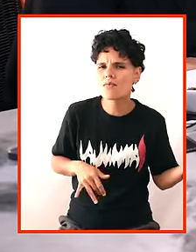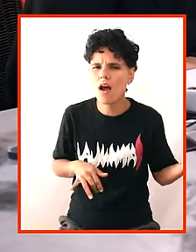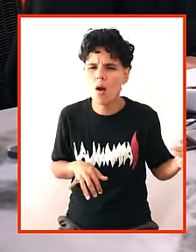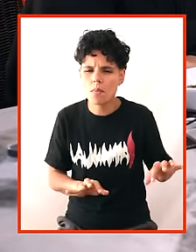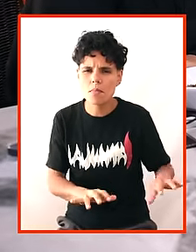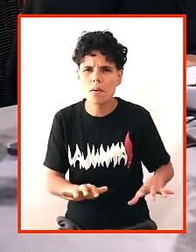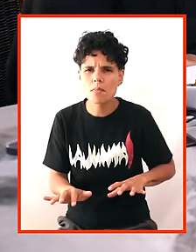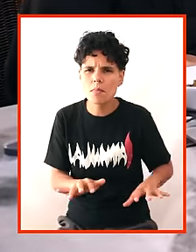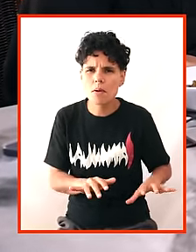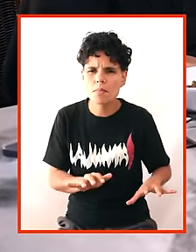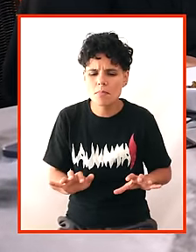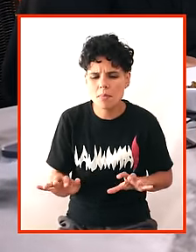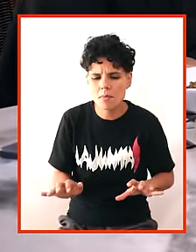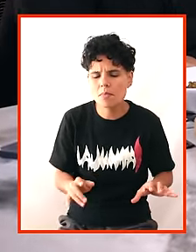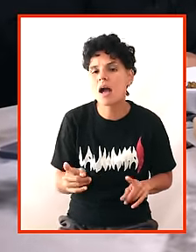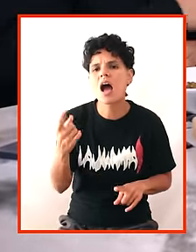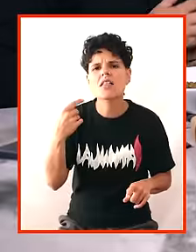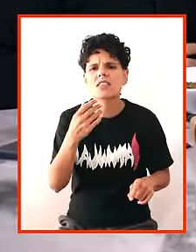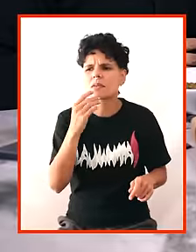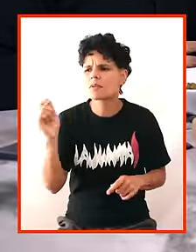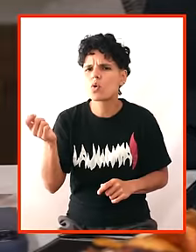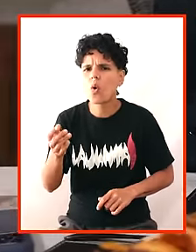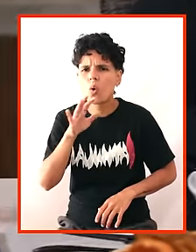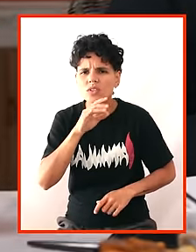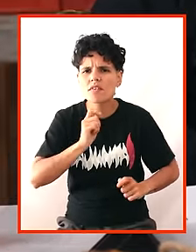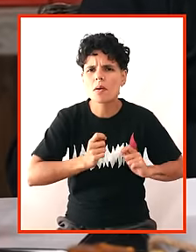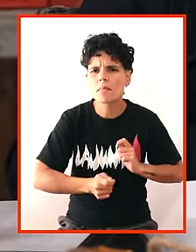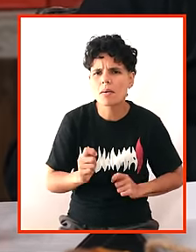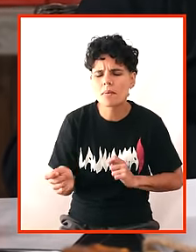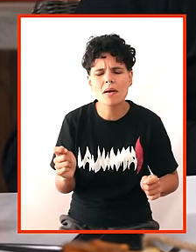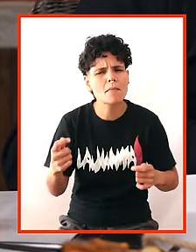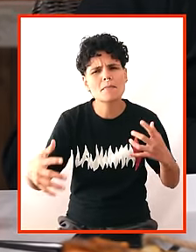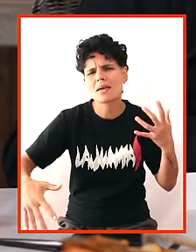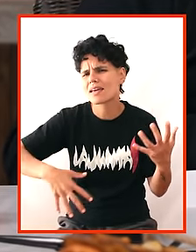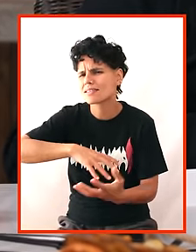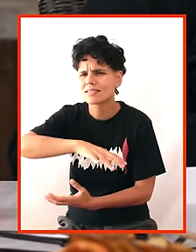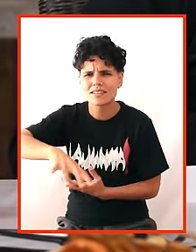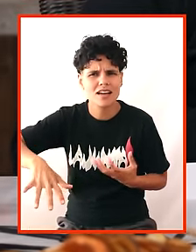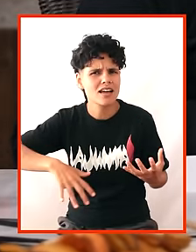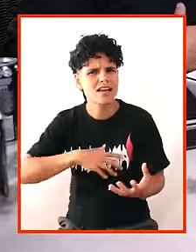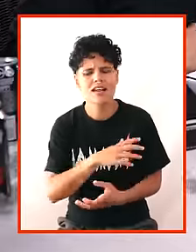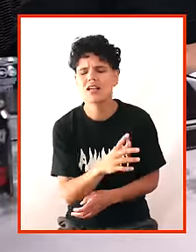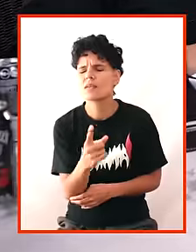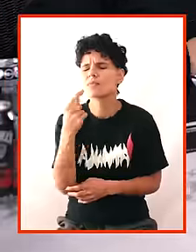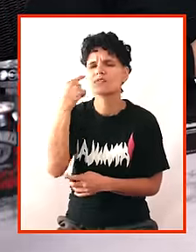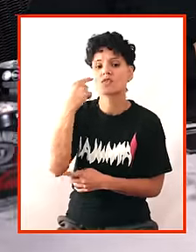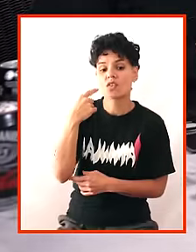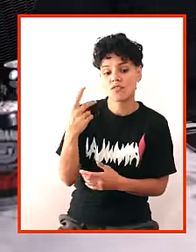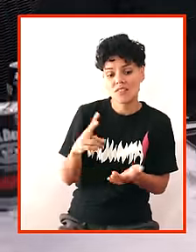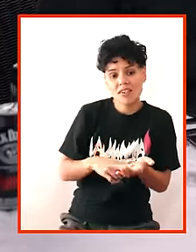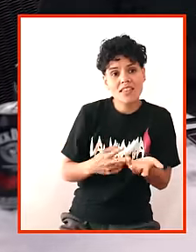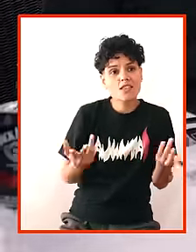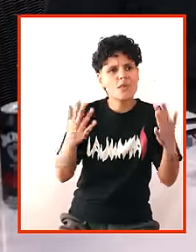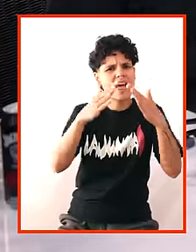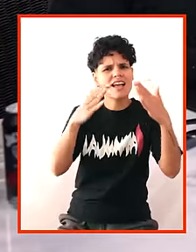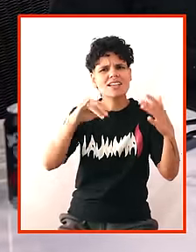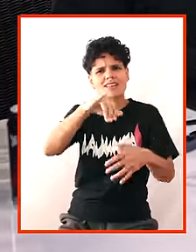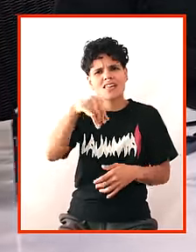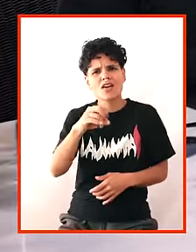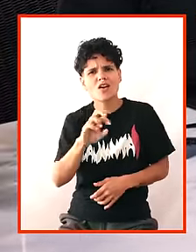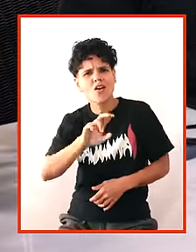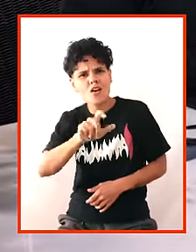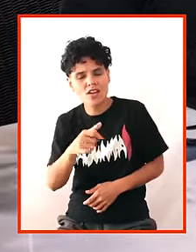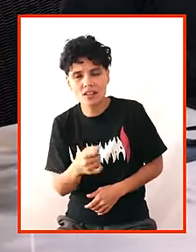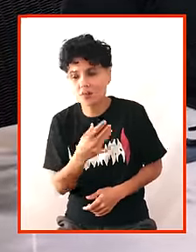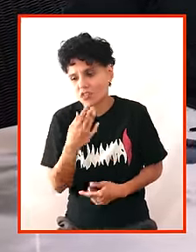usaban como golpeador. Igual, ¿cómo es por uno de repente ir a la casa de Jorge González? Bueno, porque yo ya estoy viejo, igual sería como si me